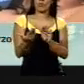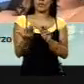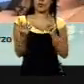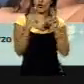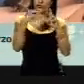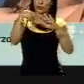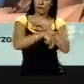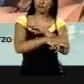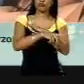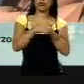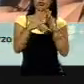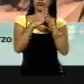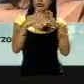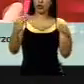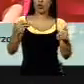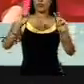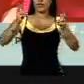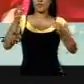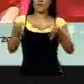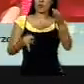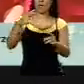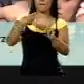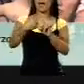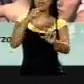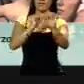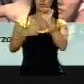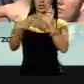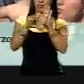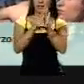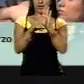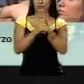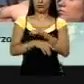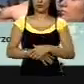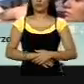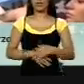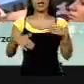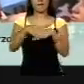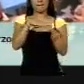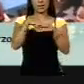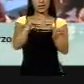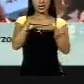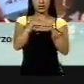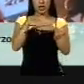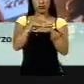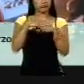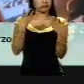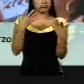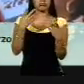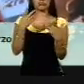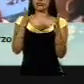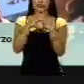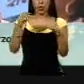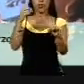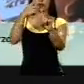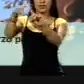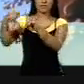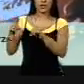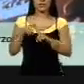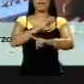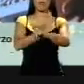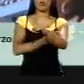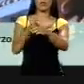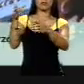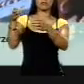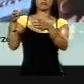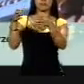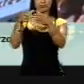asamblea guerrea. Bueno, vamos a dedicarle a Iris toda la suerte en ese trabajo que sabemos que le va a ir bien. Mire, comentando algunos